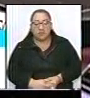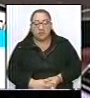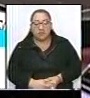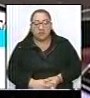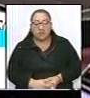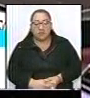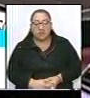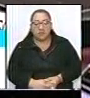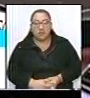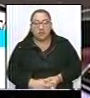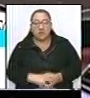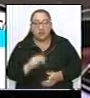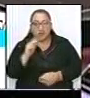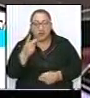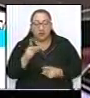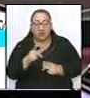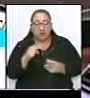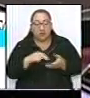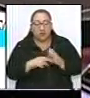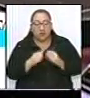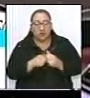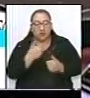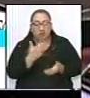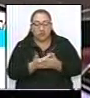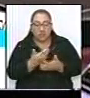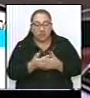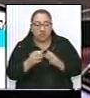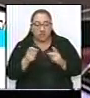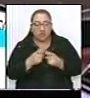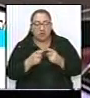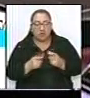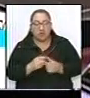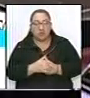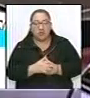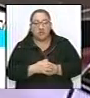lugar, la propuesta que hace el congresista